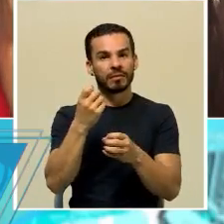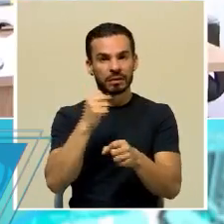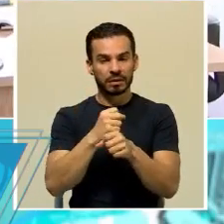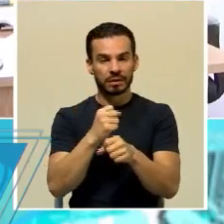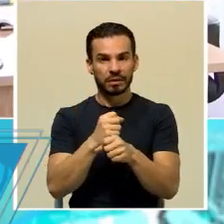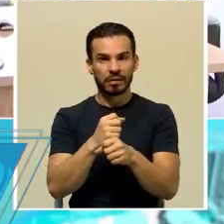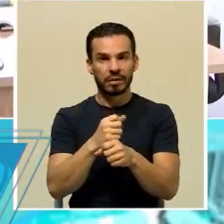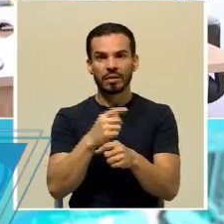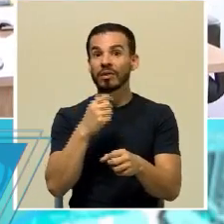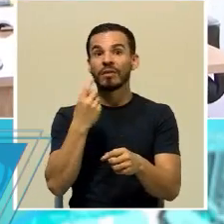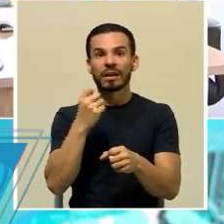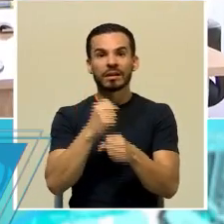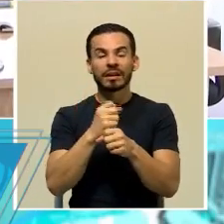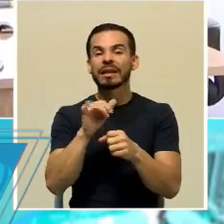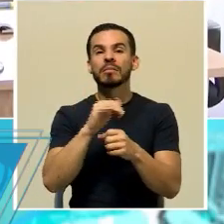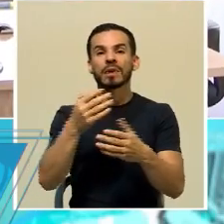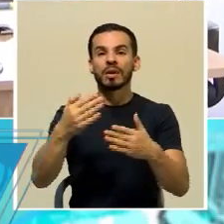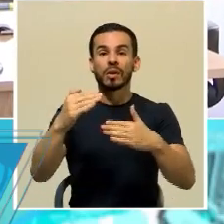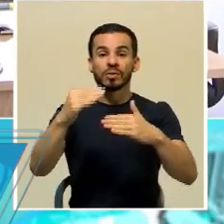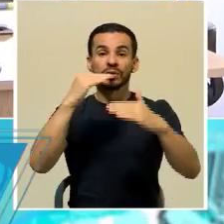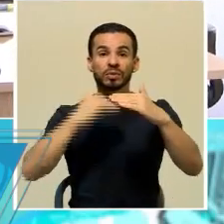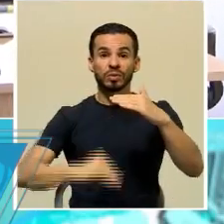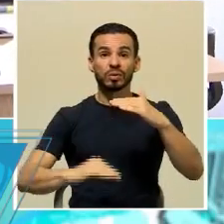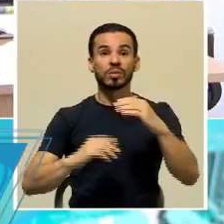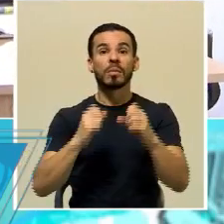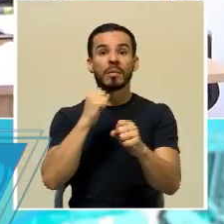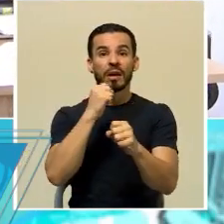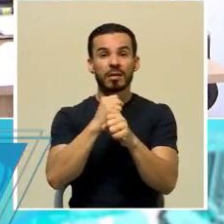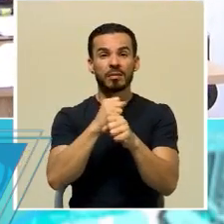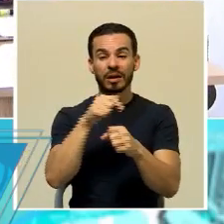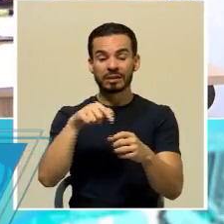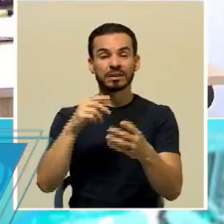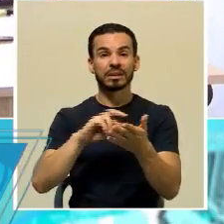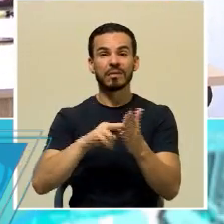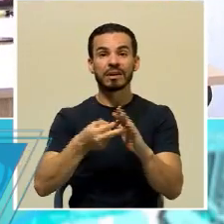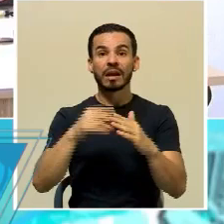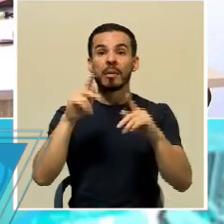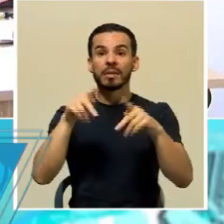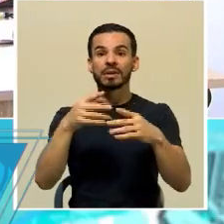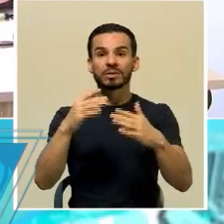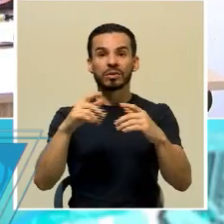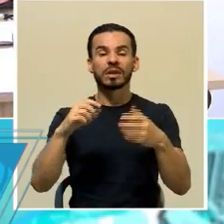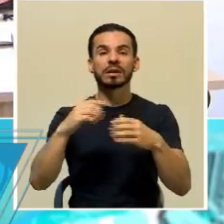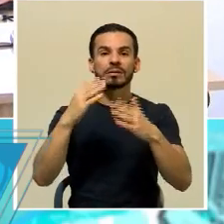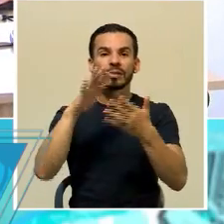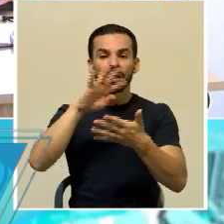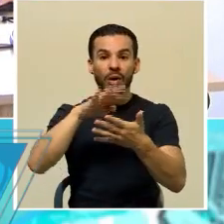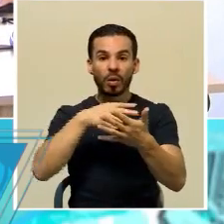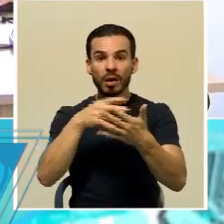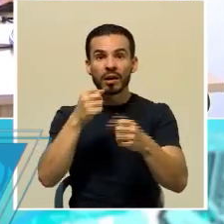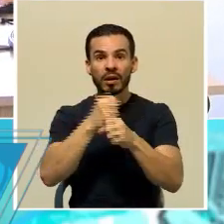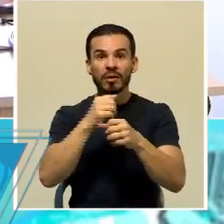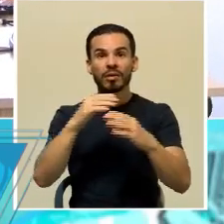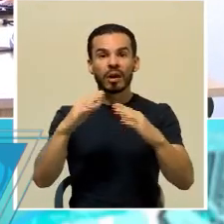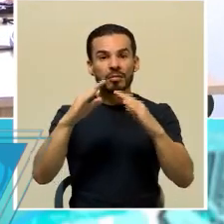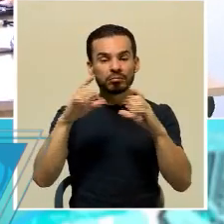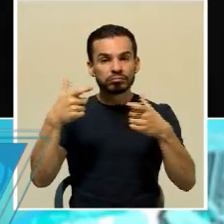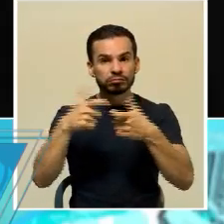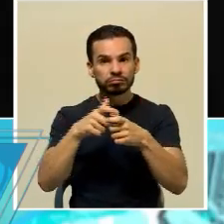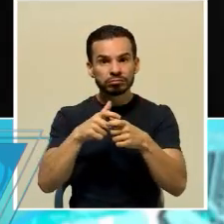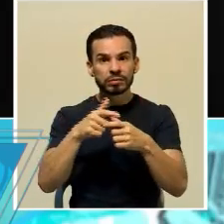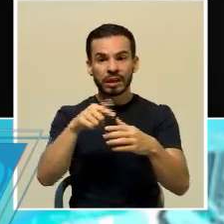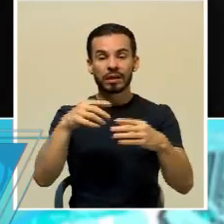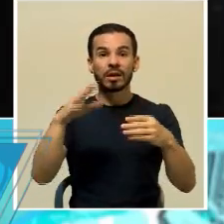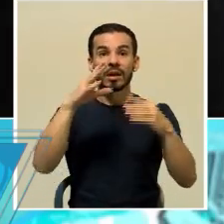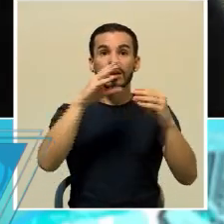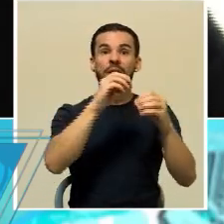el desempleo, sino también el subempleo, que son todas aquellas personas que han visto reducidas sus jornadas laborales, que si sumamos la cantidad de